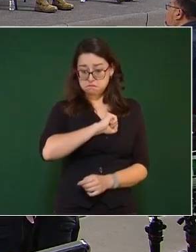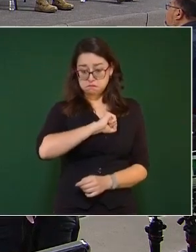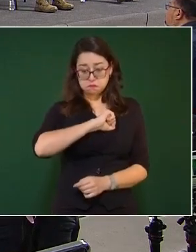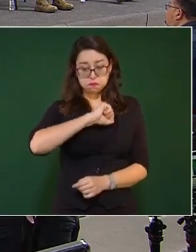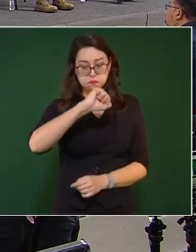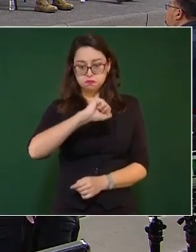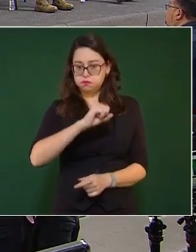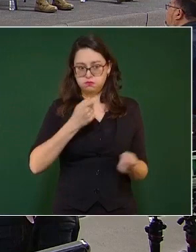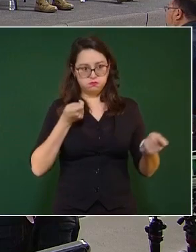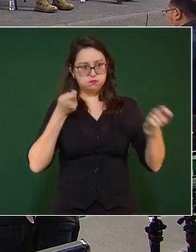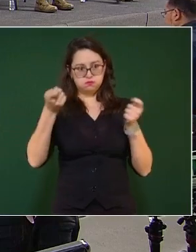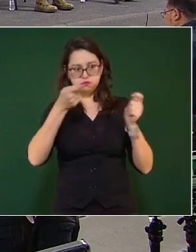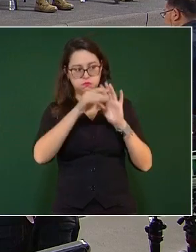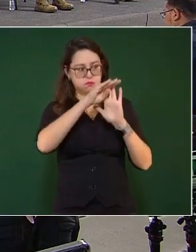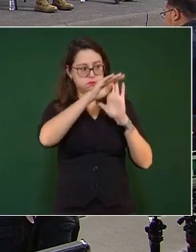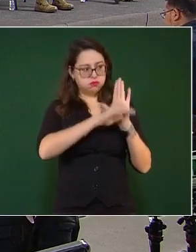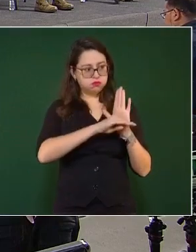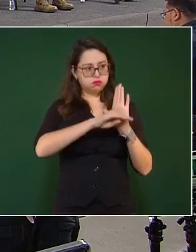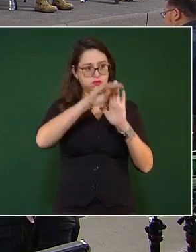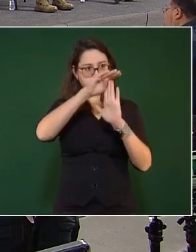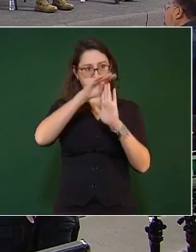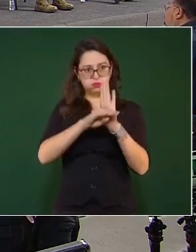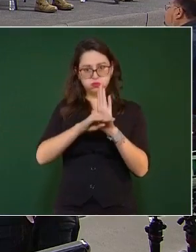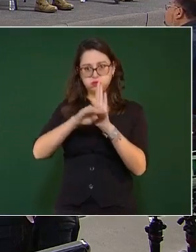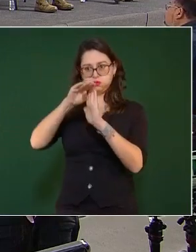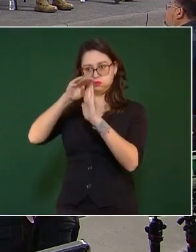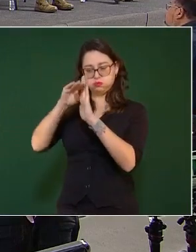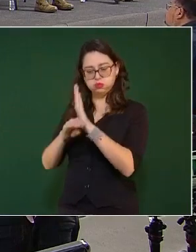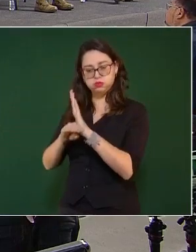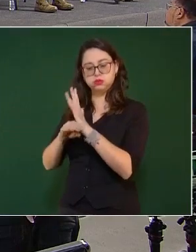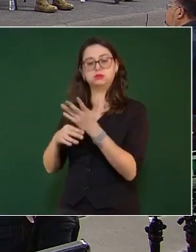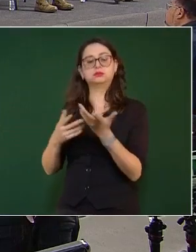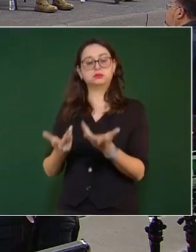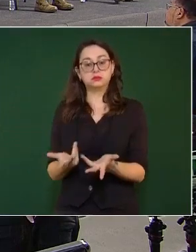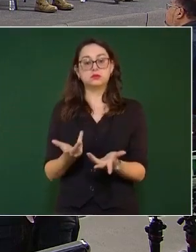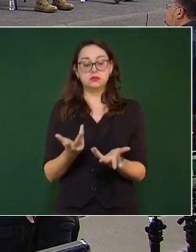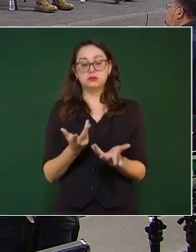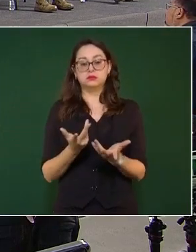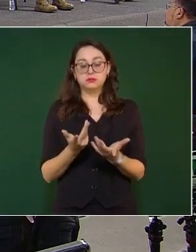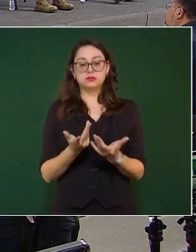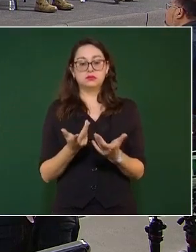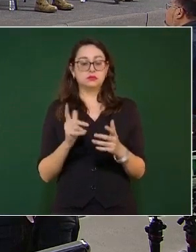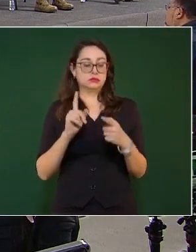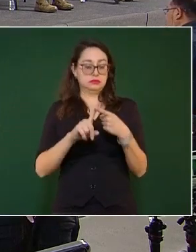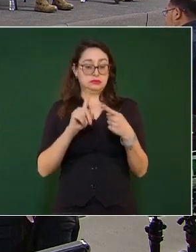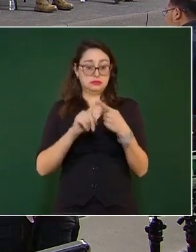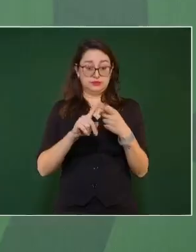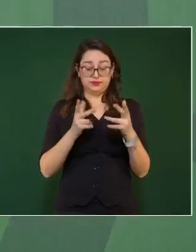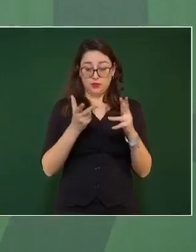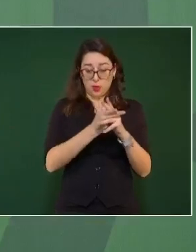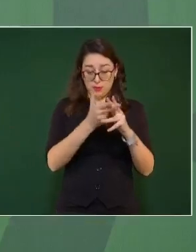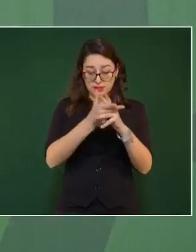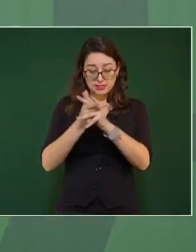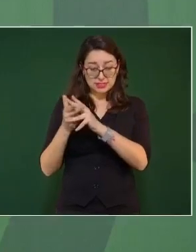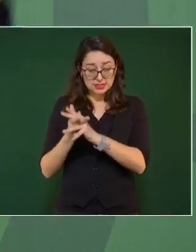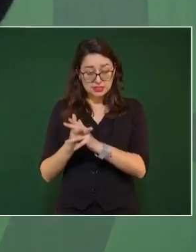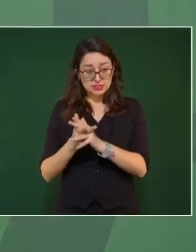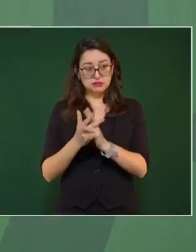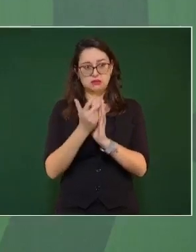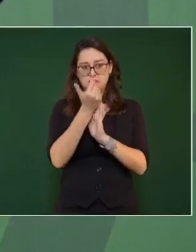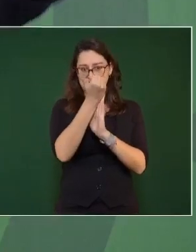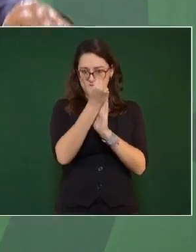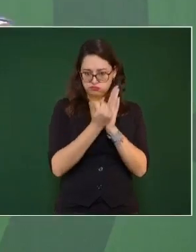prácticamente todos los delitos, sobre todo en los que más dañan a la población, homicidios.